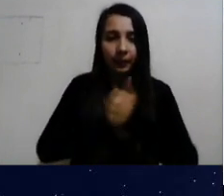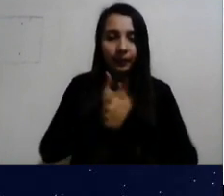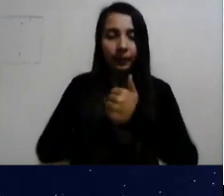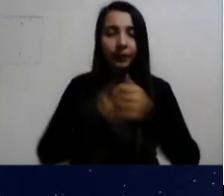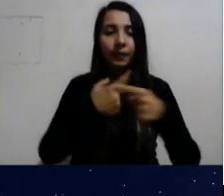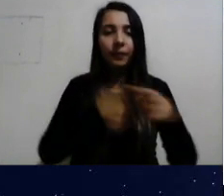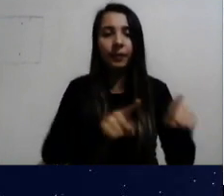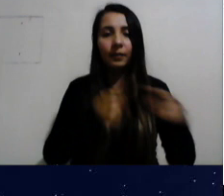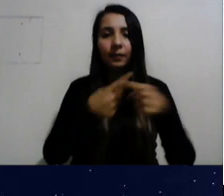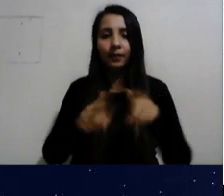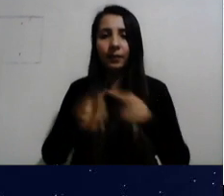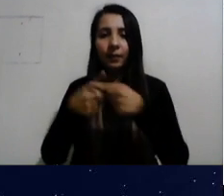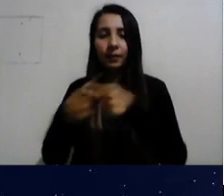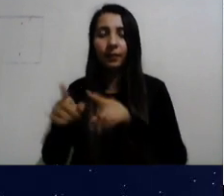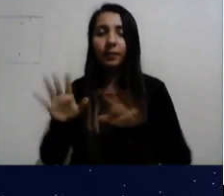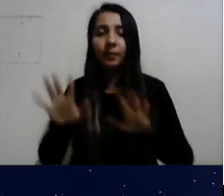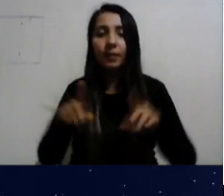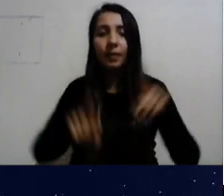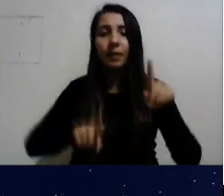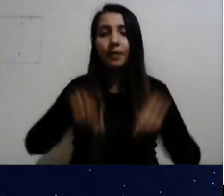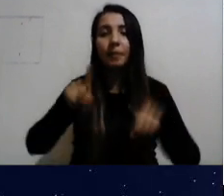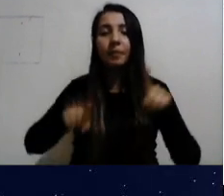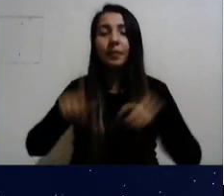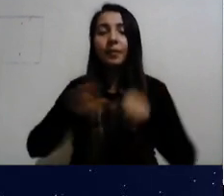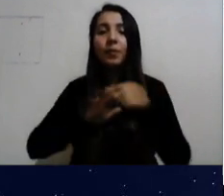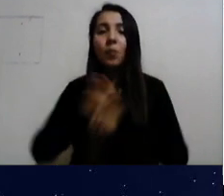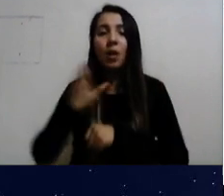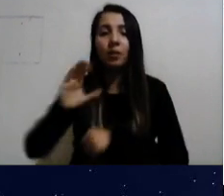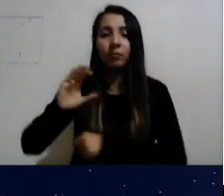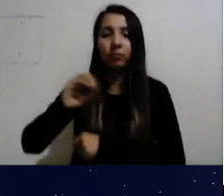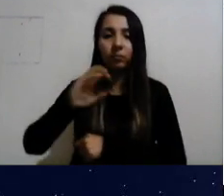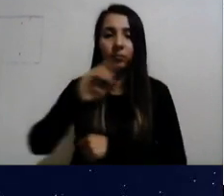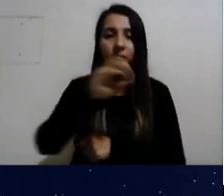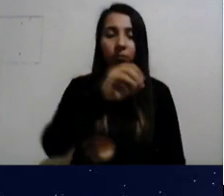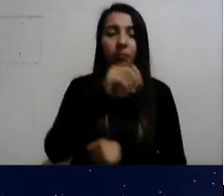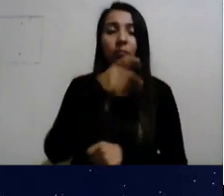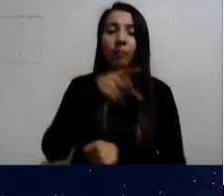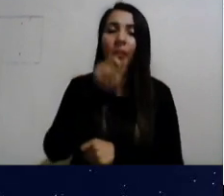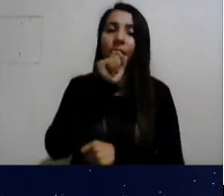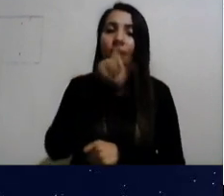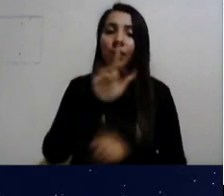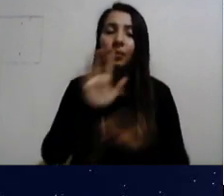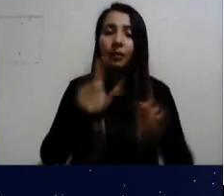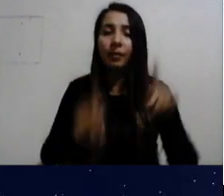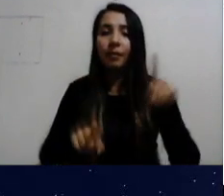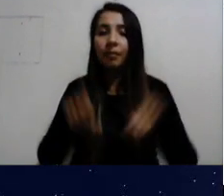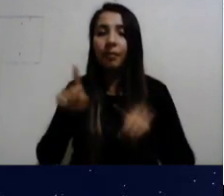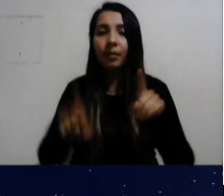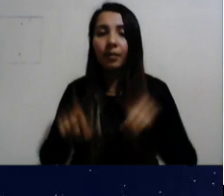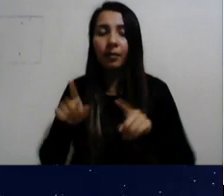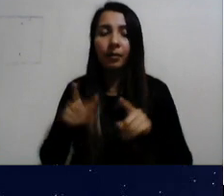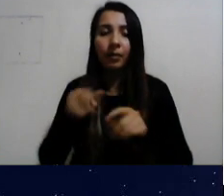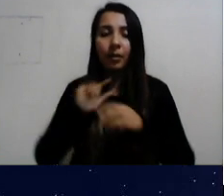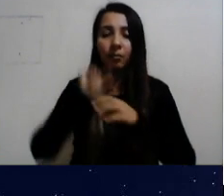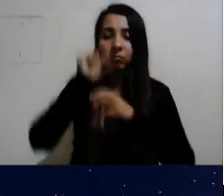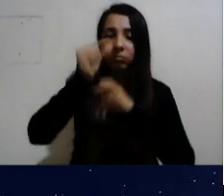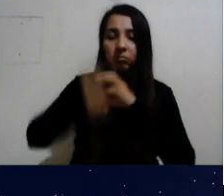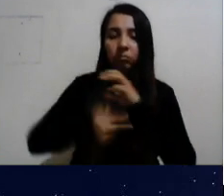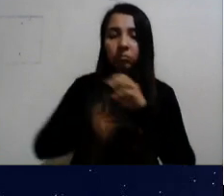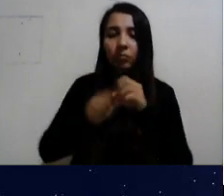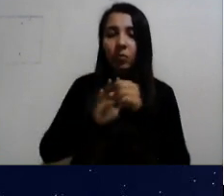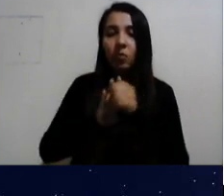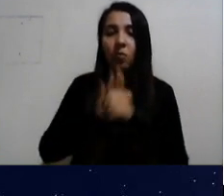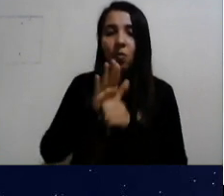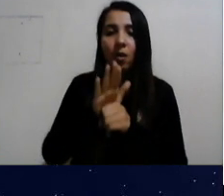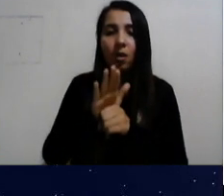llegan a diferentes profundidades dependiendo de la bacteria en sí misma, pero dependiendo también de la atmósfera